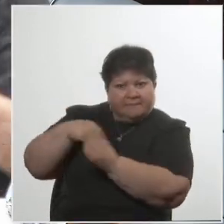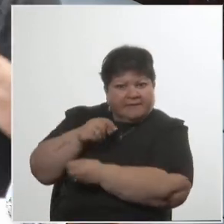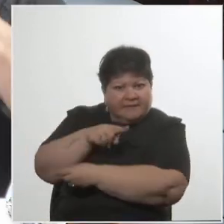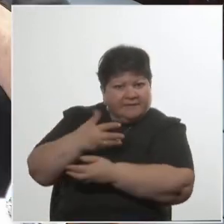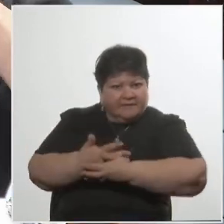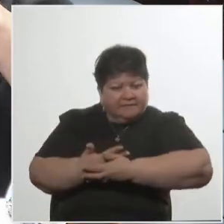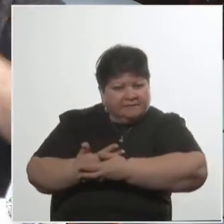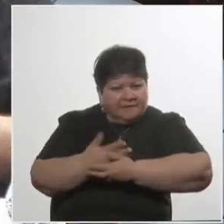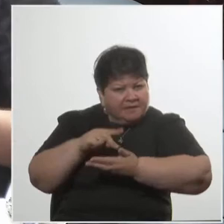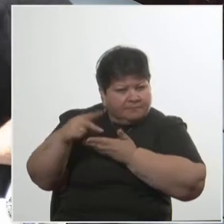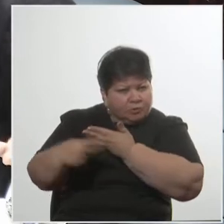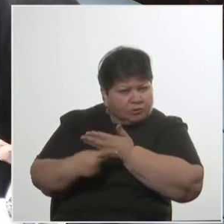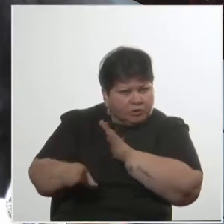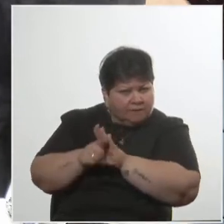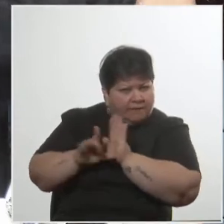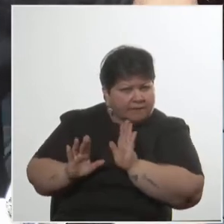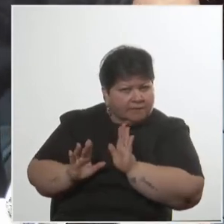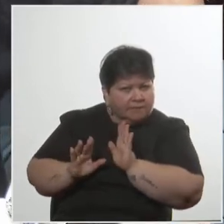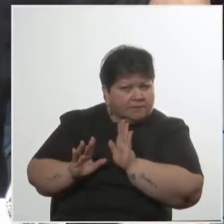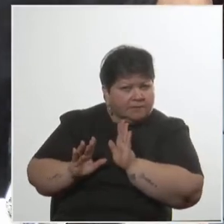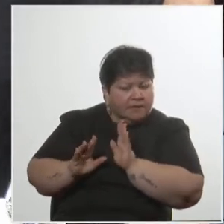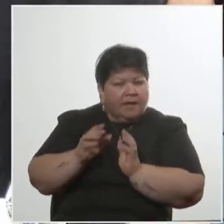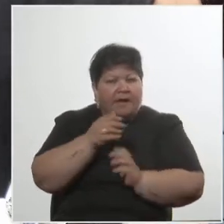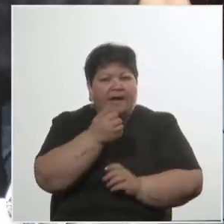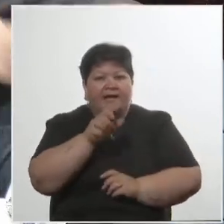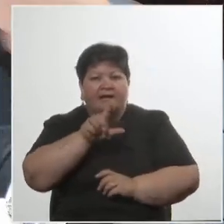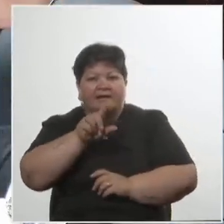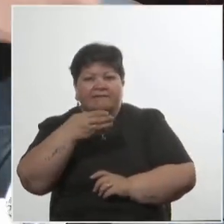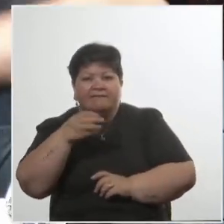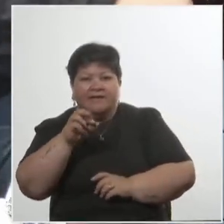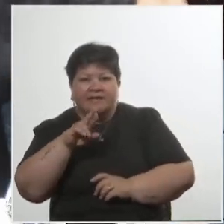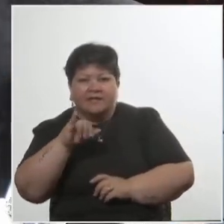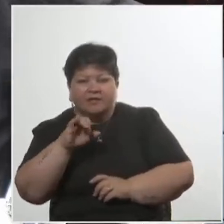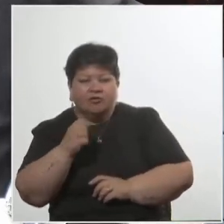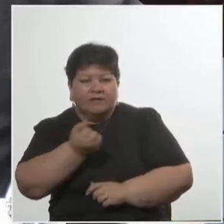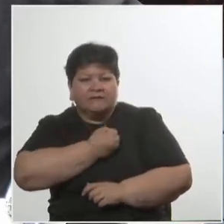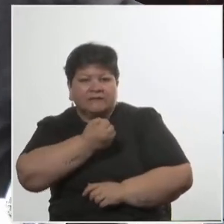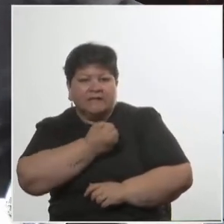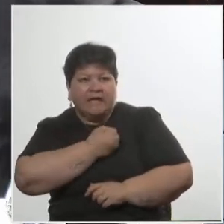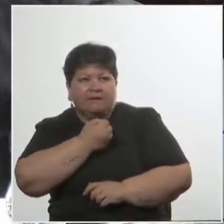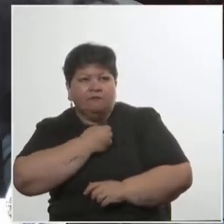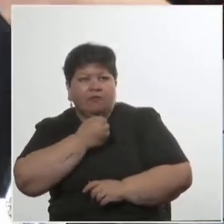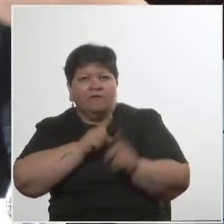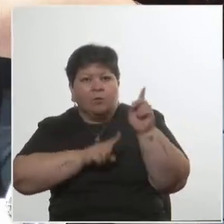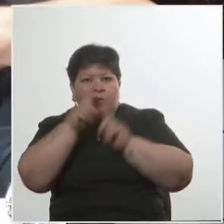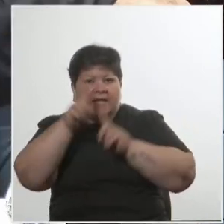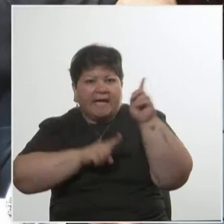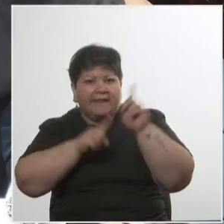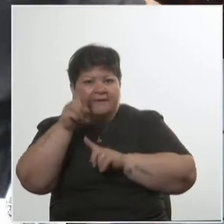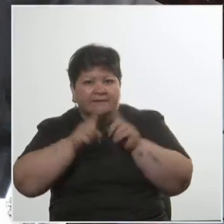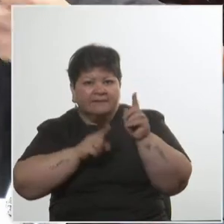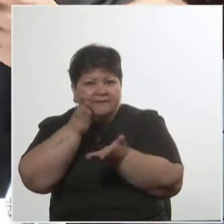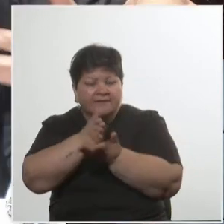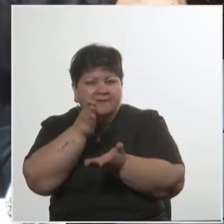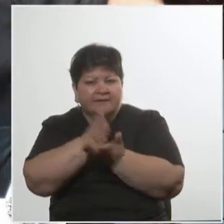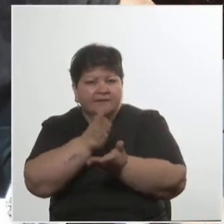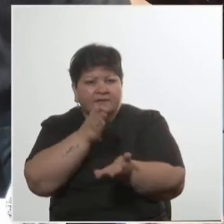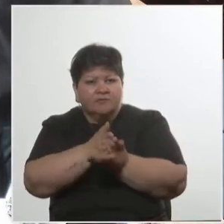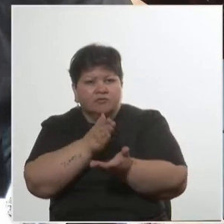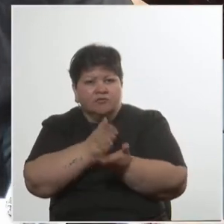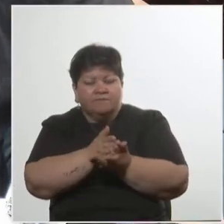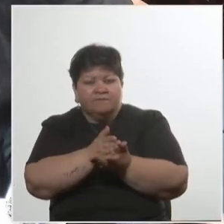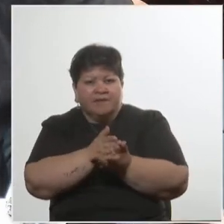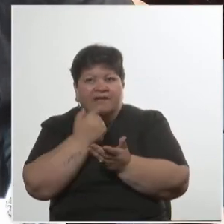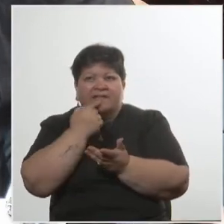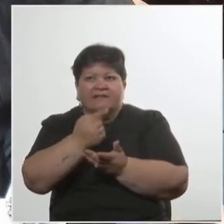en este proyecto de ley sería bueno que se arbelio Ramírez fue asesinado en el paraninfo de la universidad en el 61 el día que hablaba el Chen